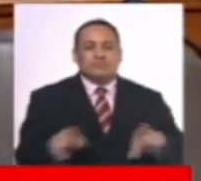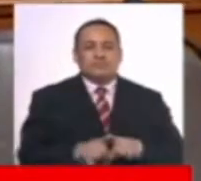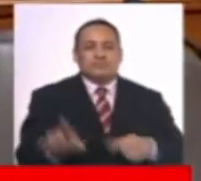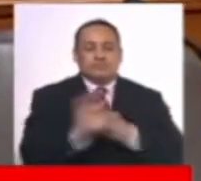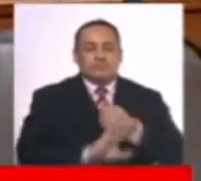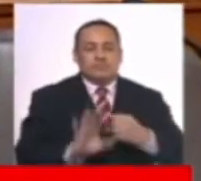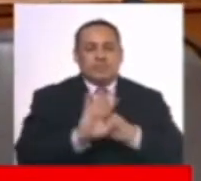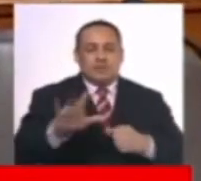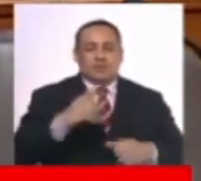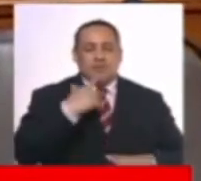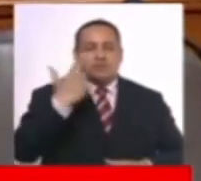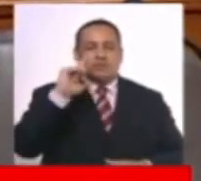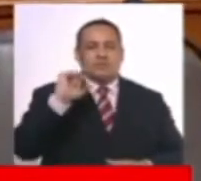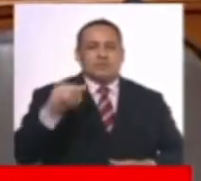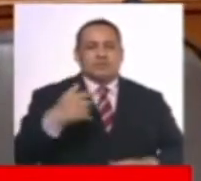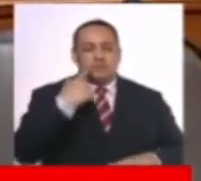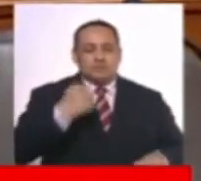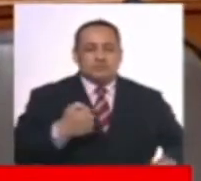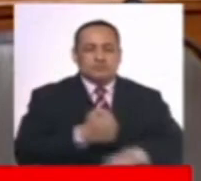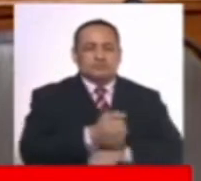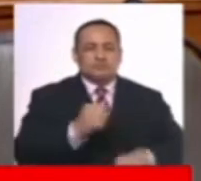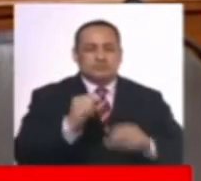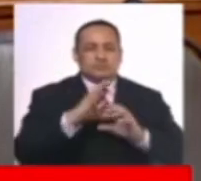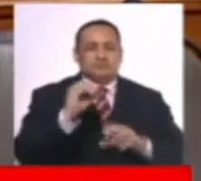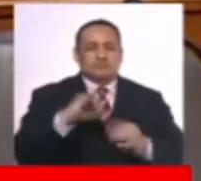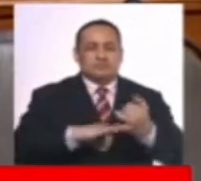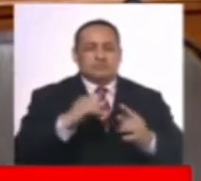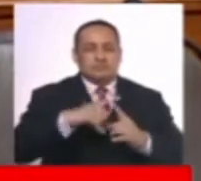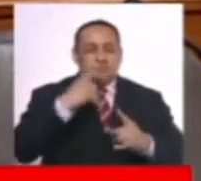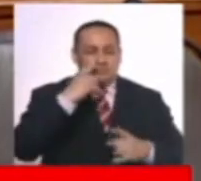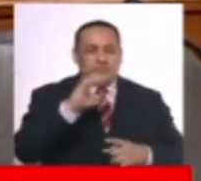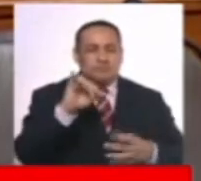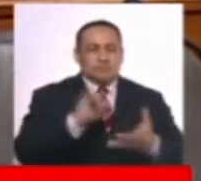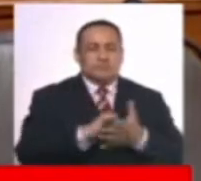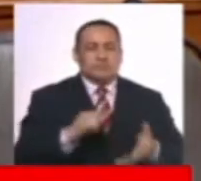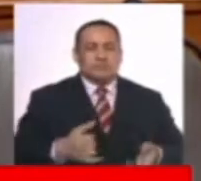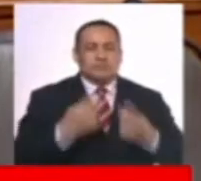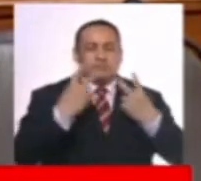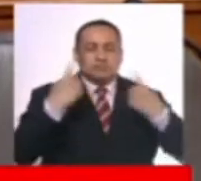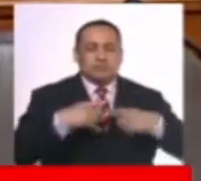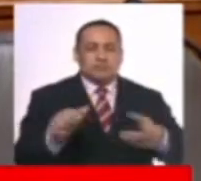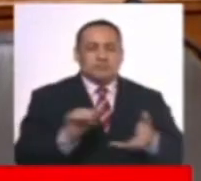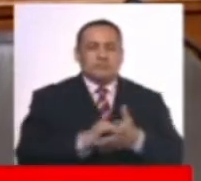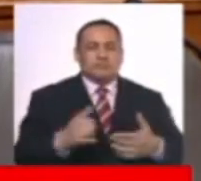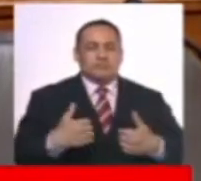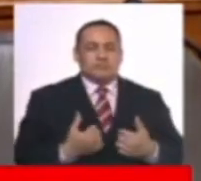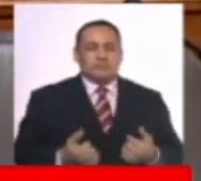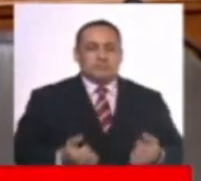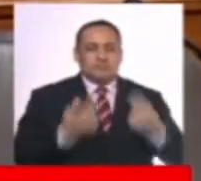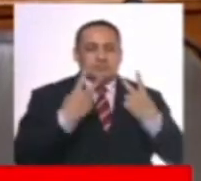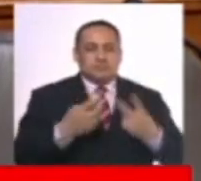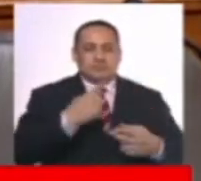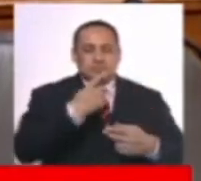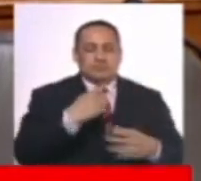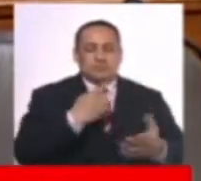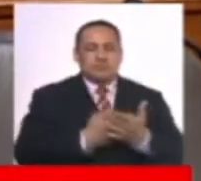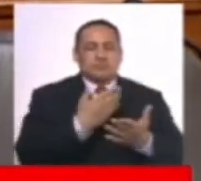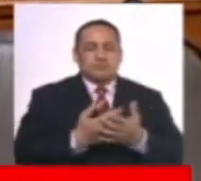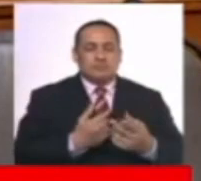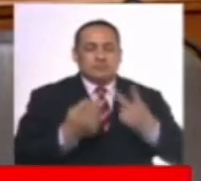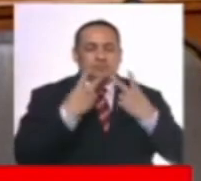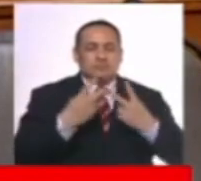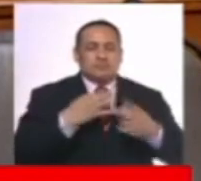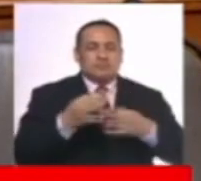defender a su líder, el golpista Castillo, y los acuerdos que tienen con él, siembran el